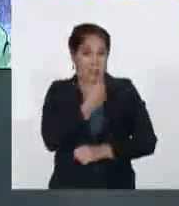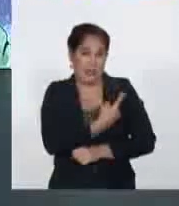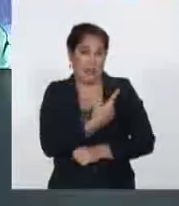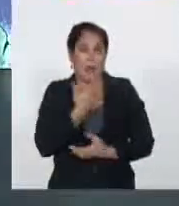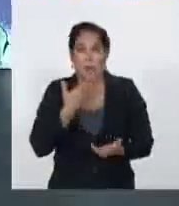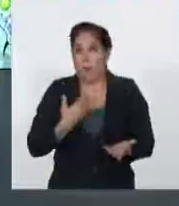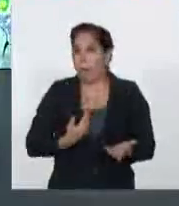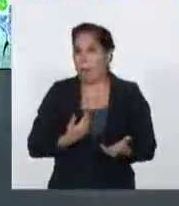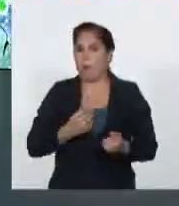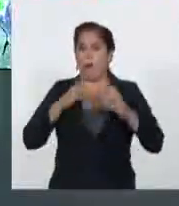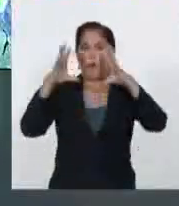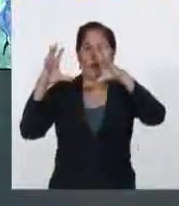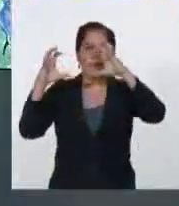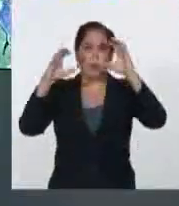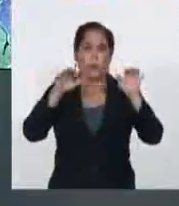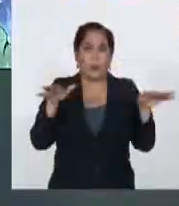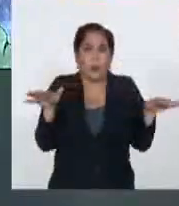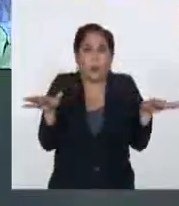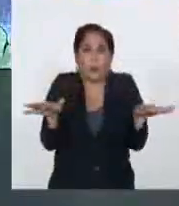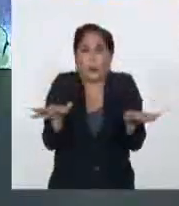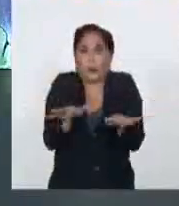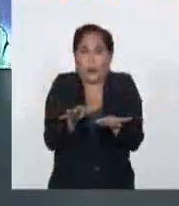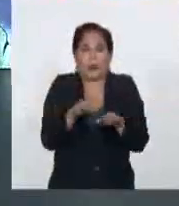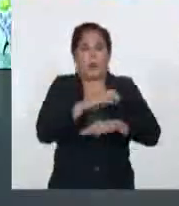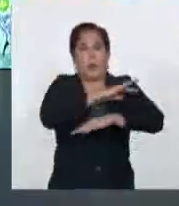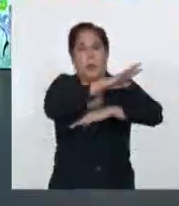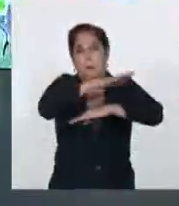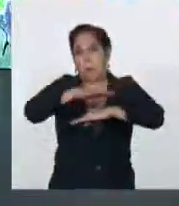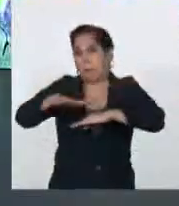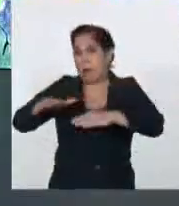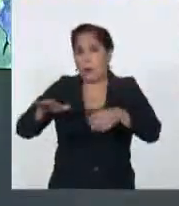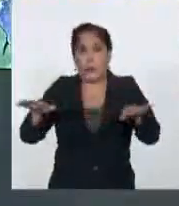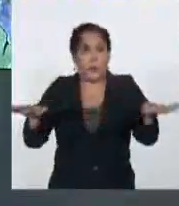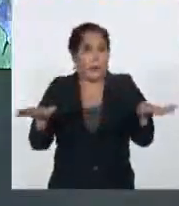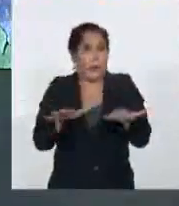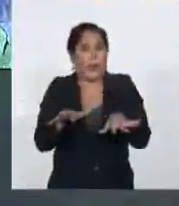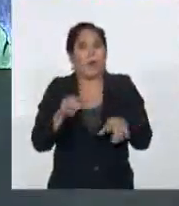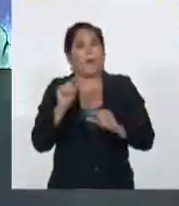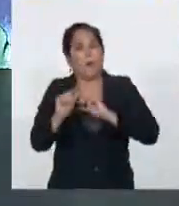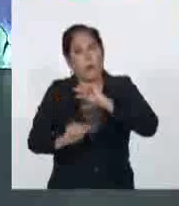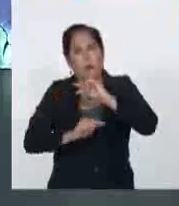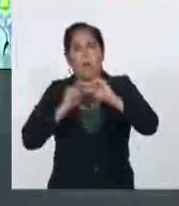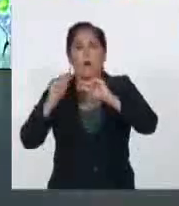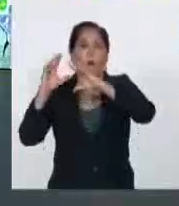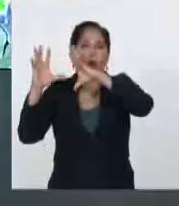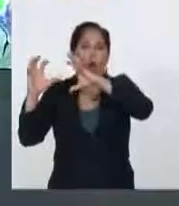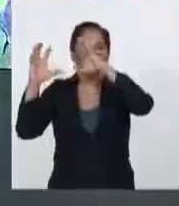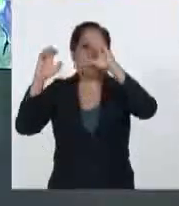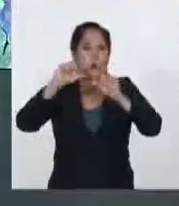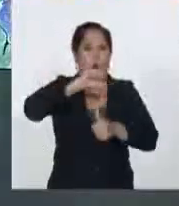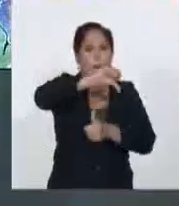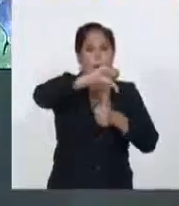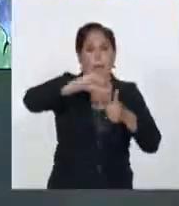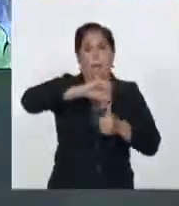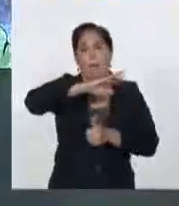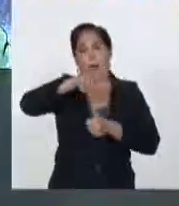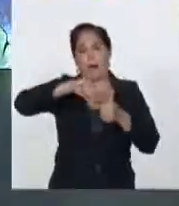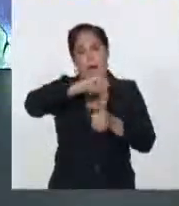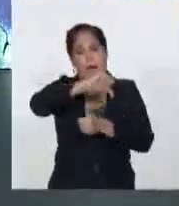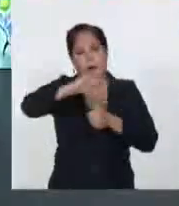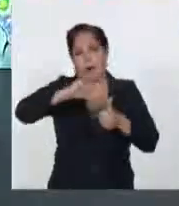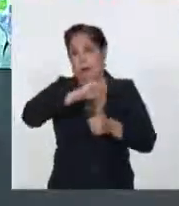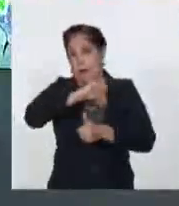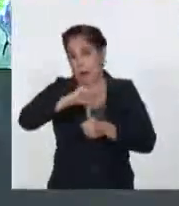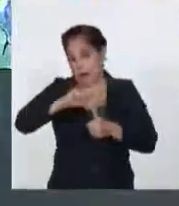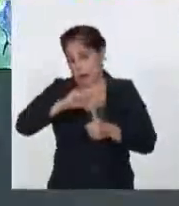muy poca nubosidad sobre Cuba y sus mareas adyacentes. Alguna nubosidad comienza sobre el mar Caribe Oriental, está relacionado con el